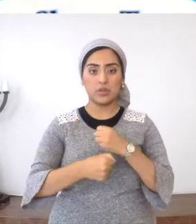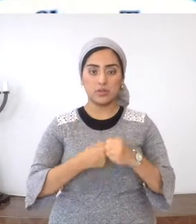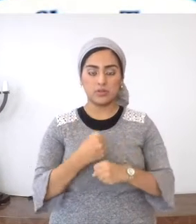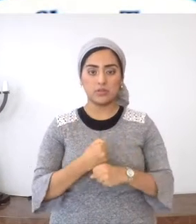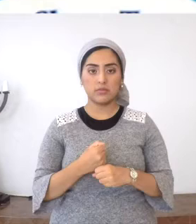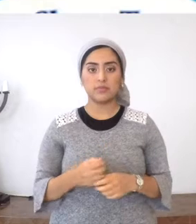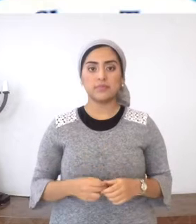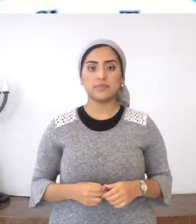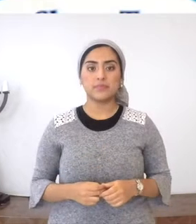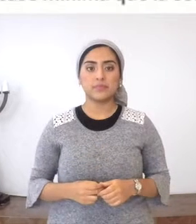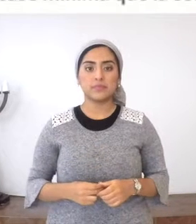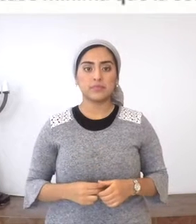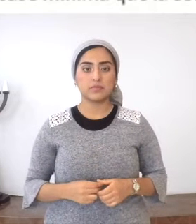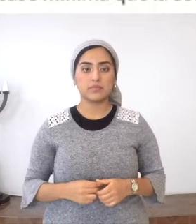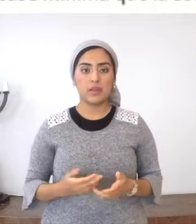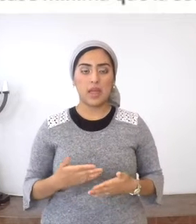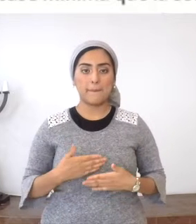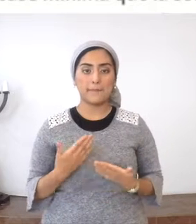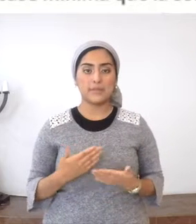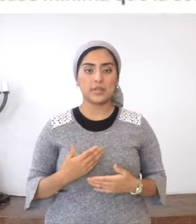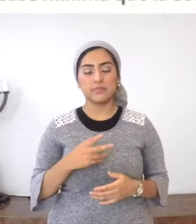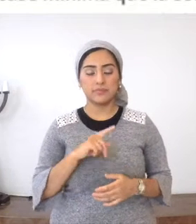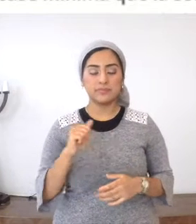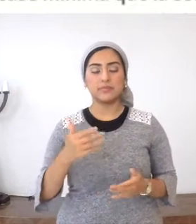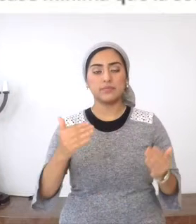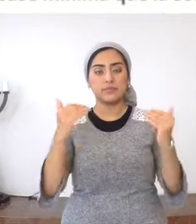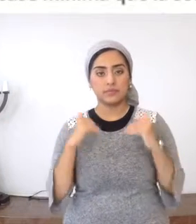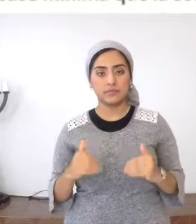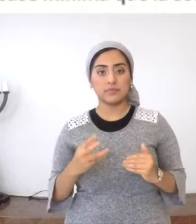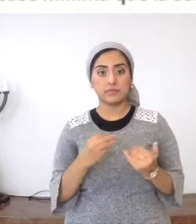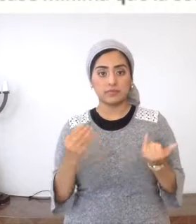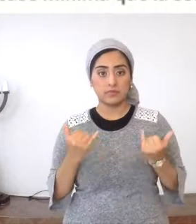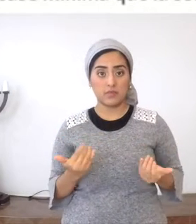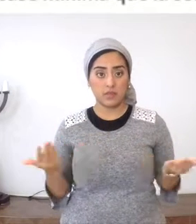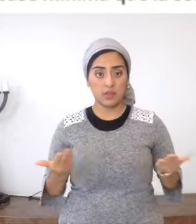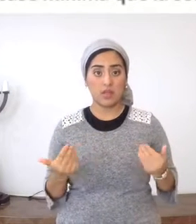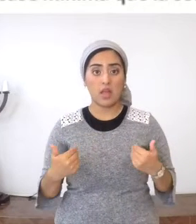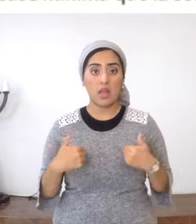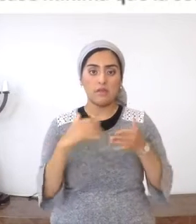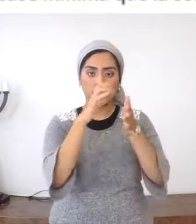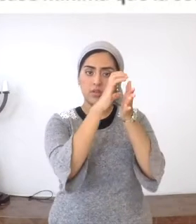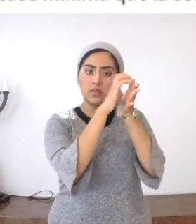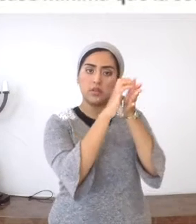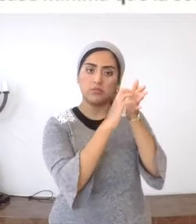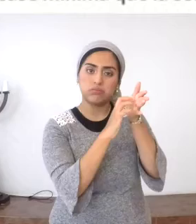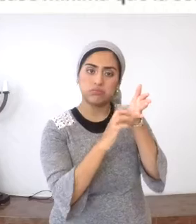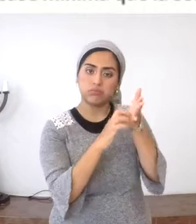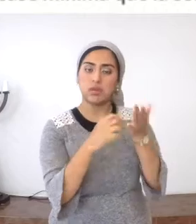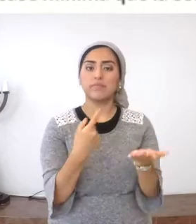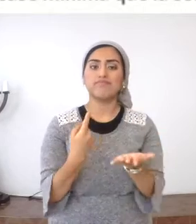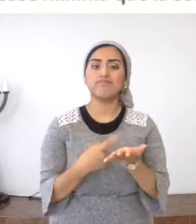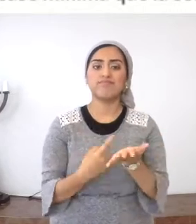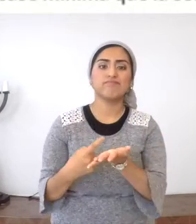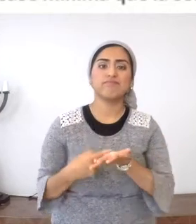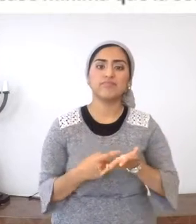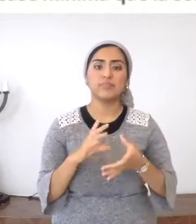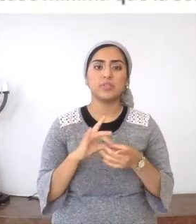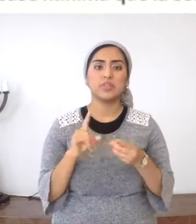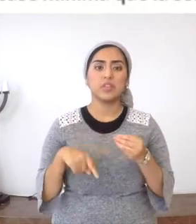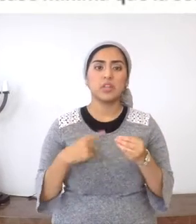Feliz año Happy Feliz Etcétera Bueno Ahora Aquí están Los